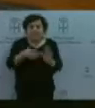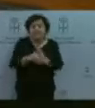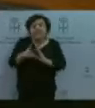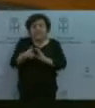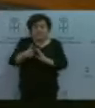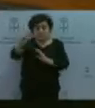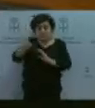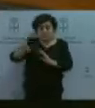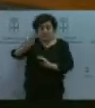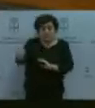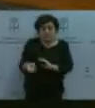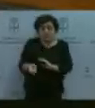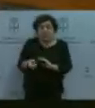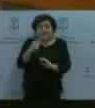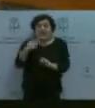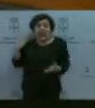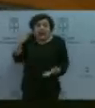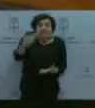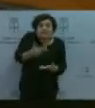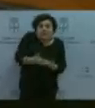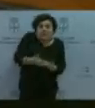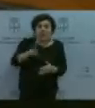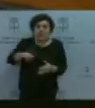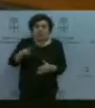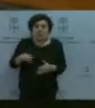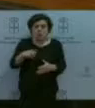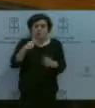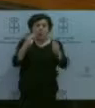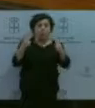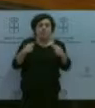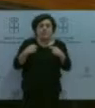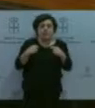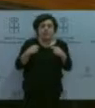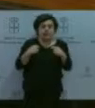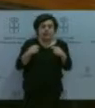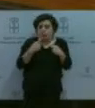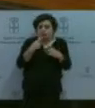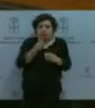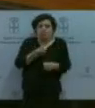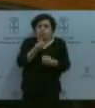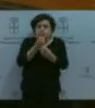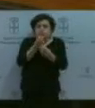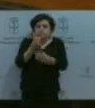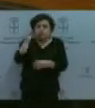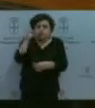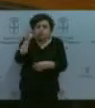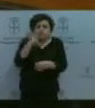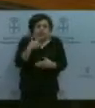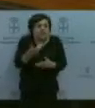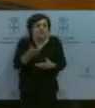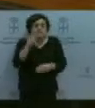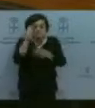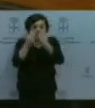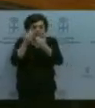Si hay un diputado que ante una intervención de quien sea considera que para su oficio, para el desarrollo de su oficio, no puede hacer bien lo que se